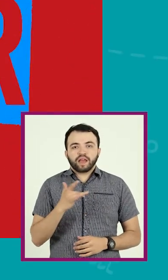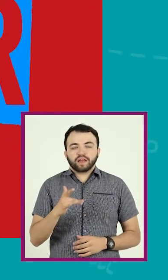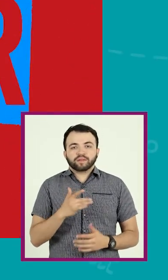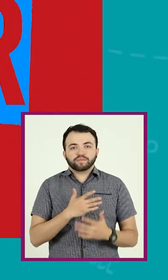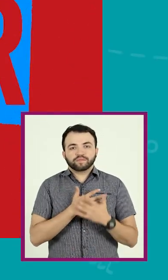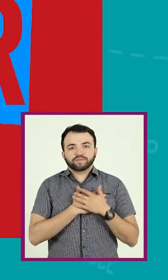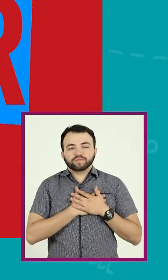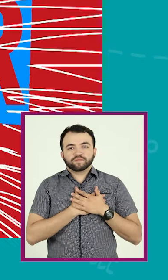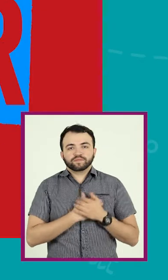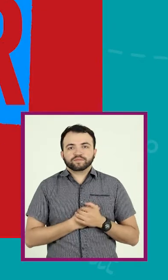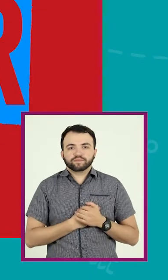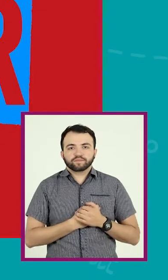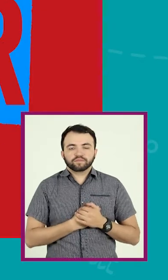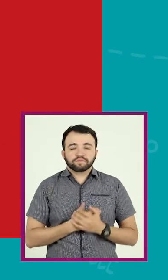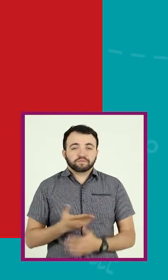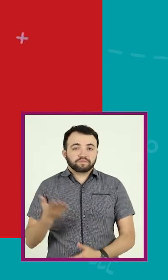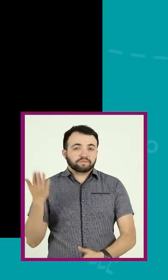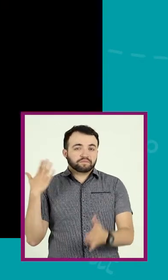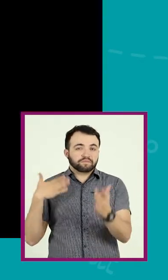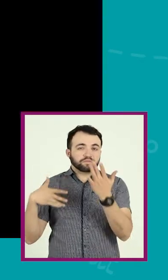El amor.